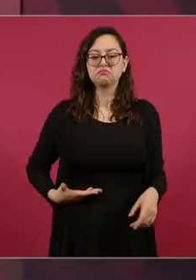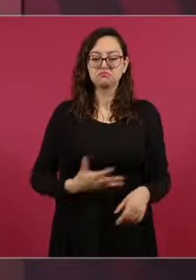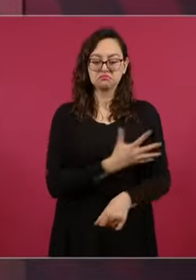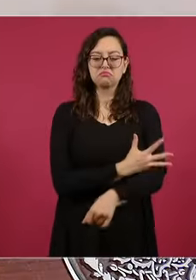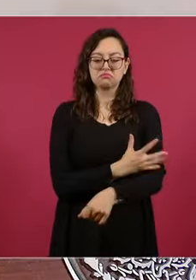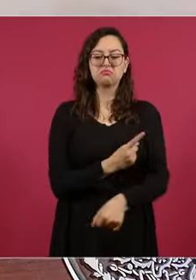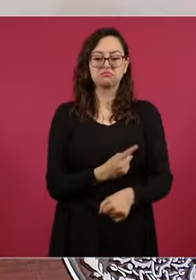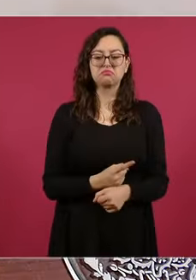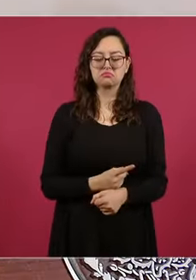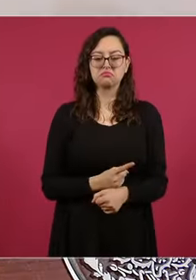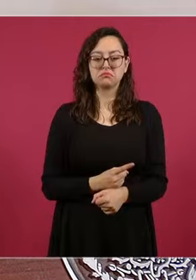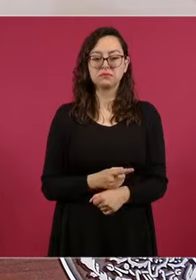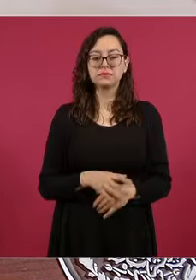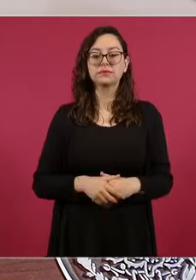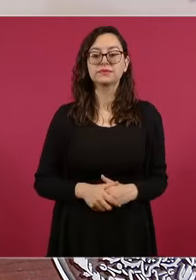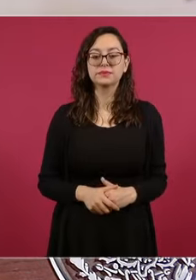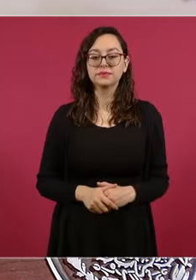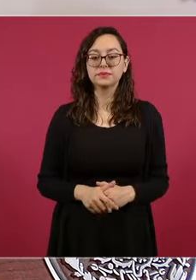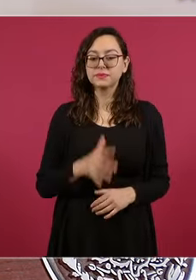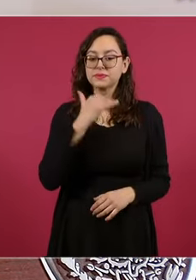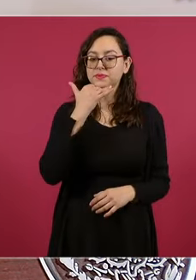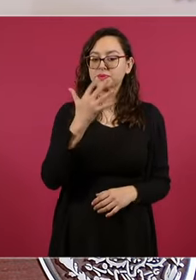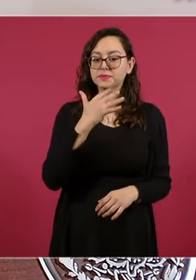a don Adolfo.